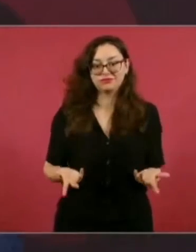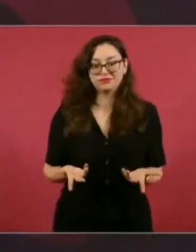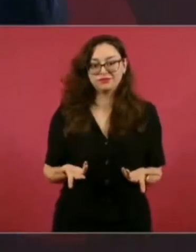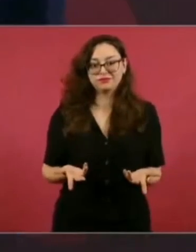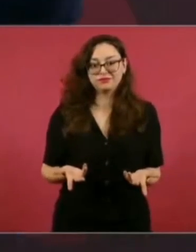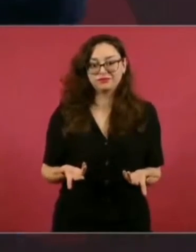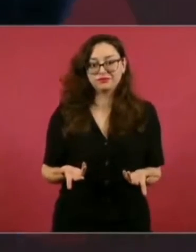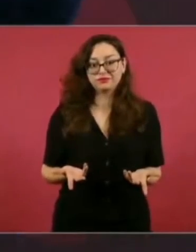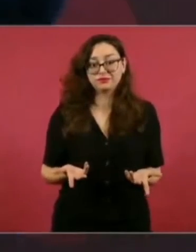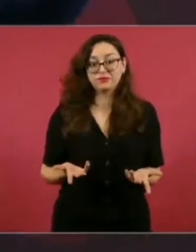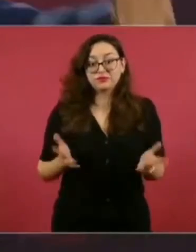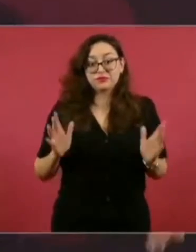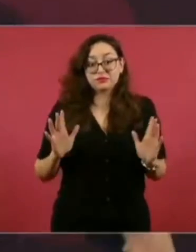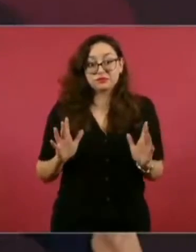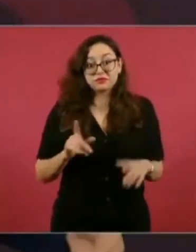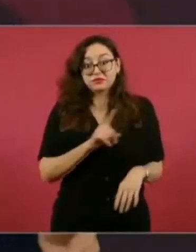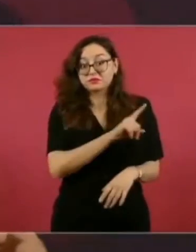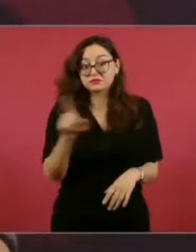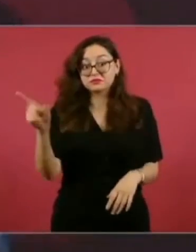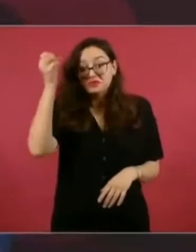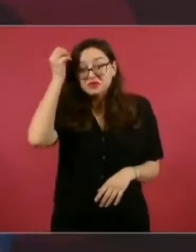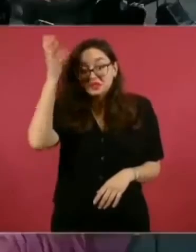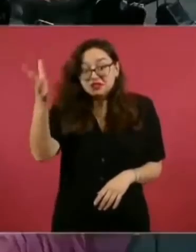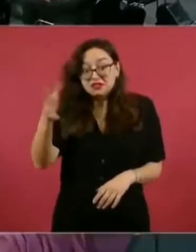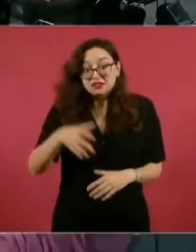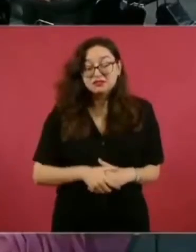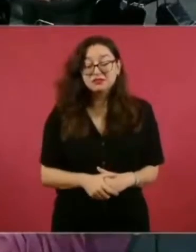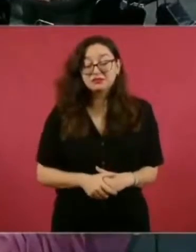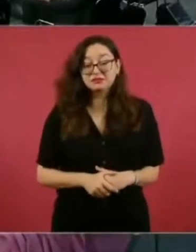Nada más que todo eso se olvida